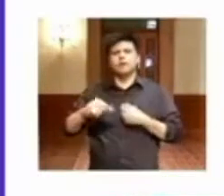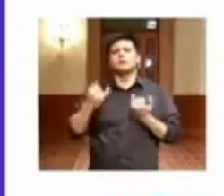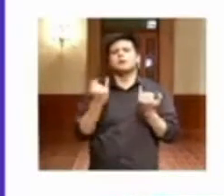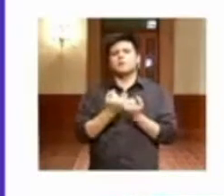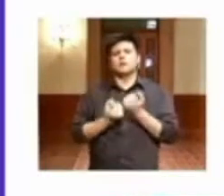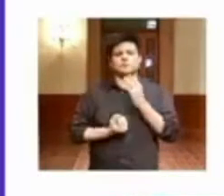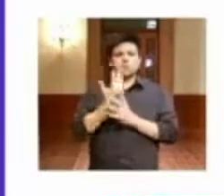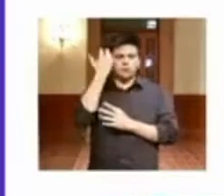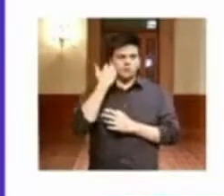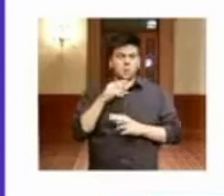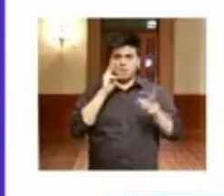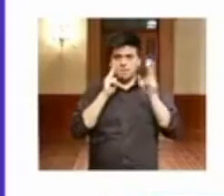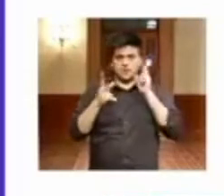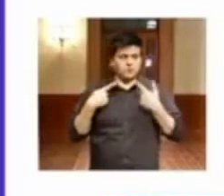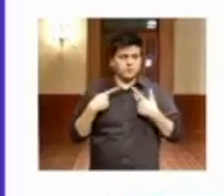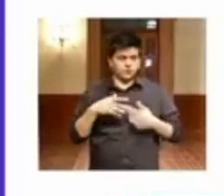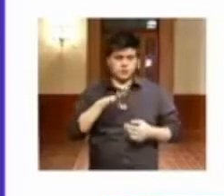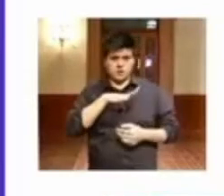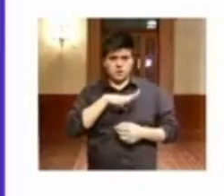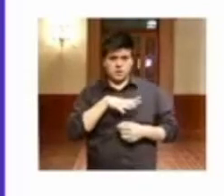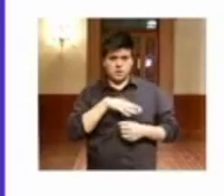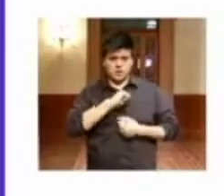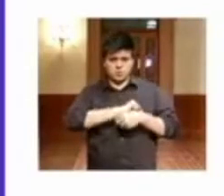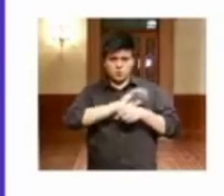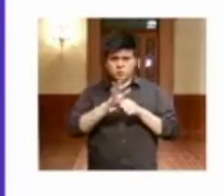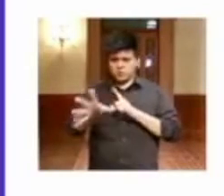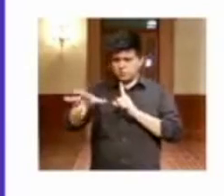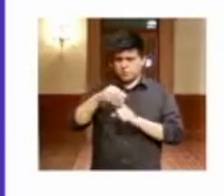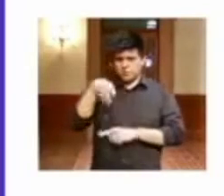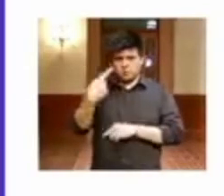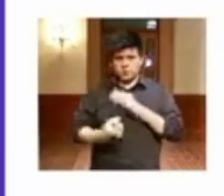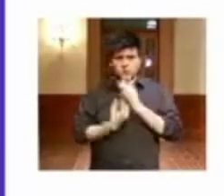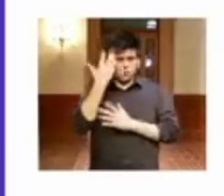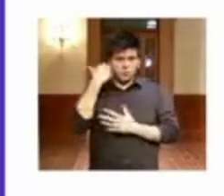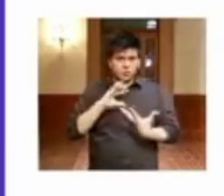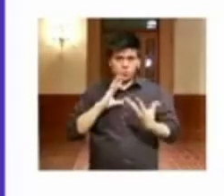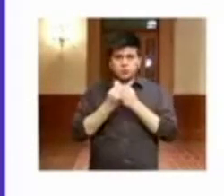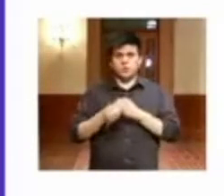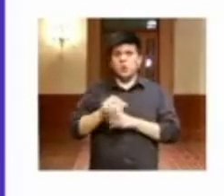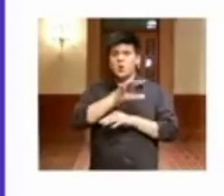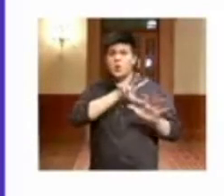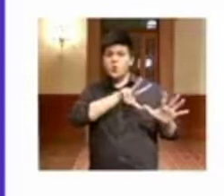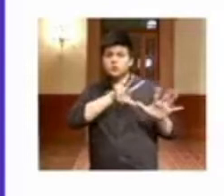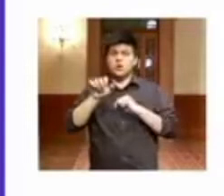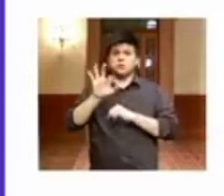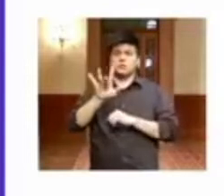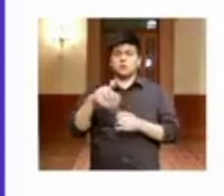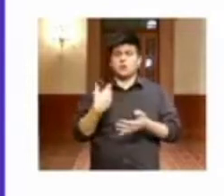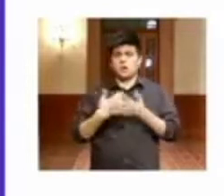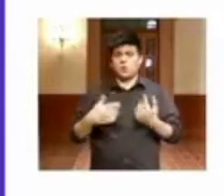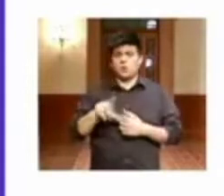son las personas con kobe de 19 en nuevo léon 850 hoy 22